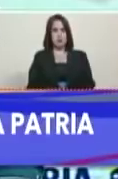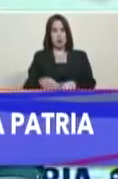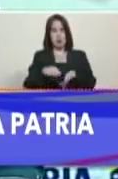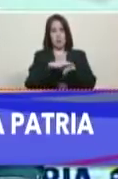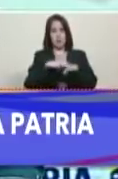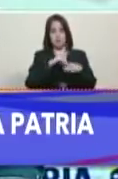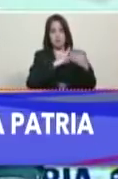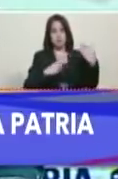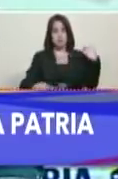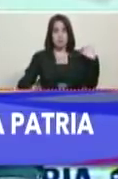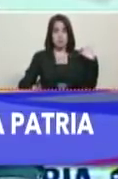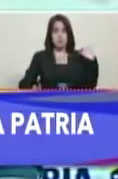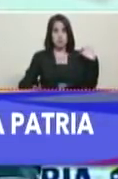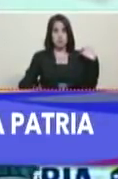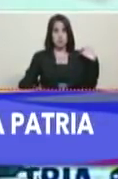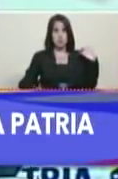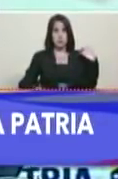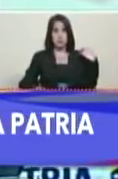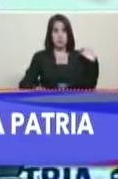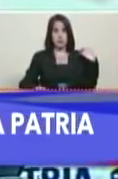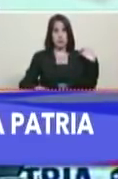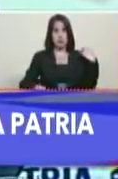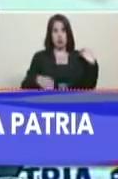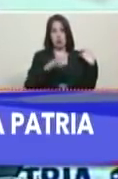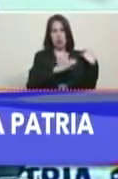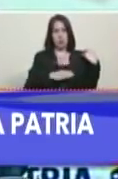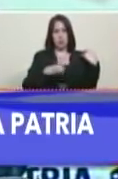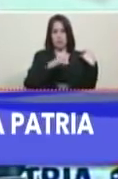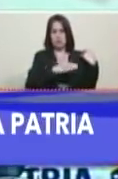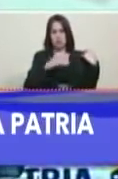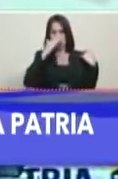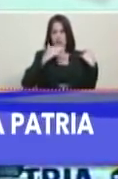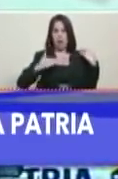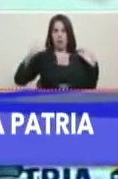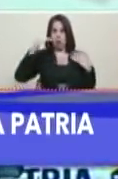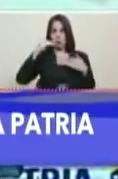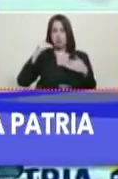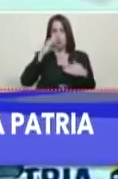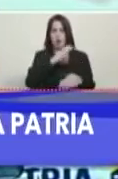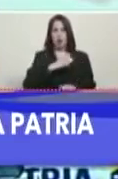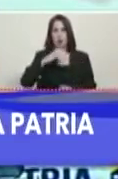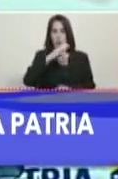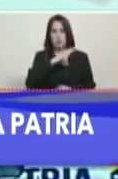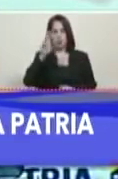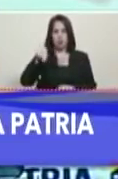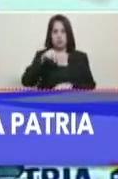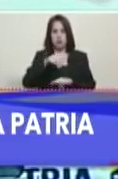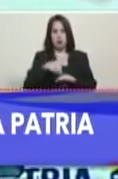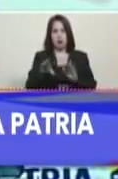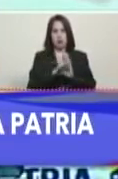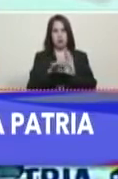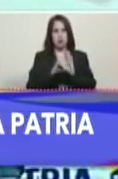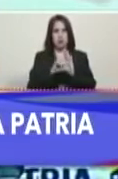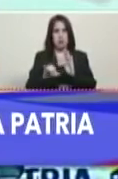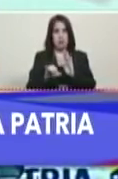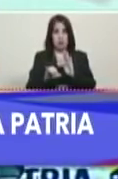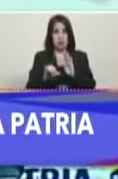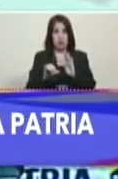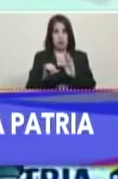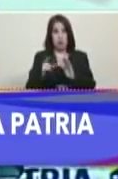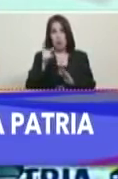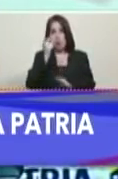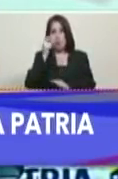vicepresidente de la Comisión de Adultos Mayores de la Asamblea Nacional Constituyente, Rafael